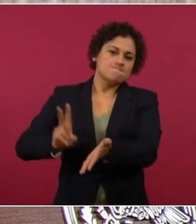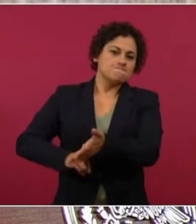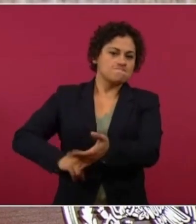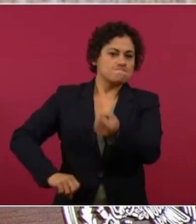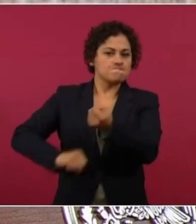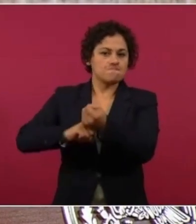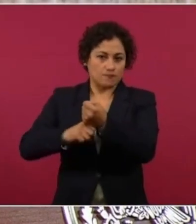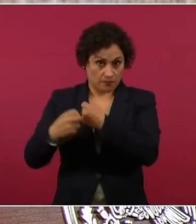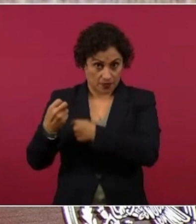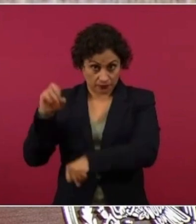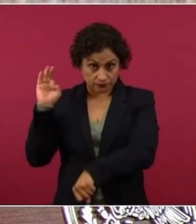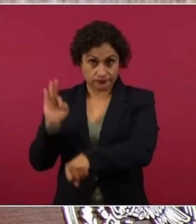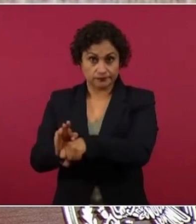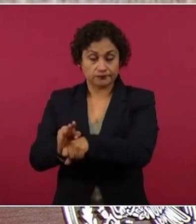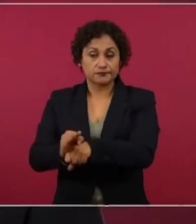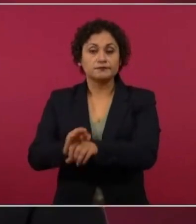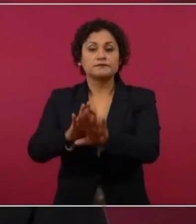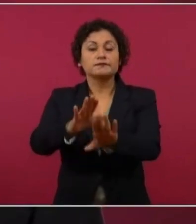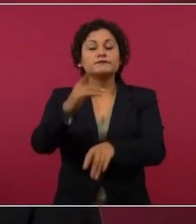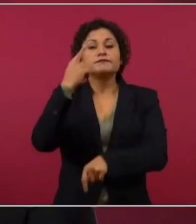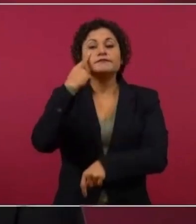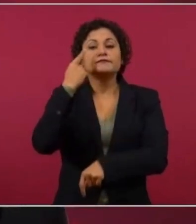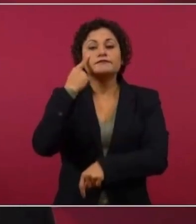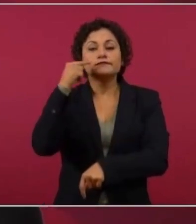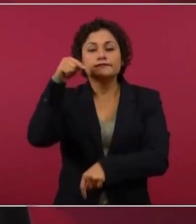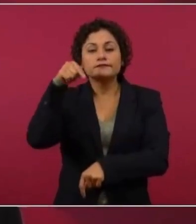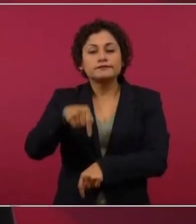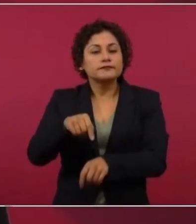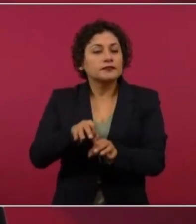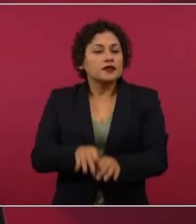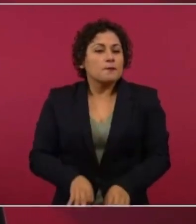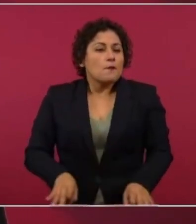Aquí hay algo que es fundamental.